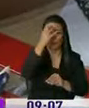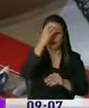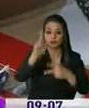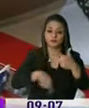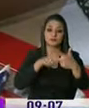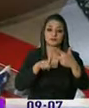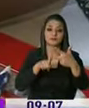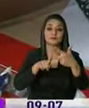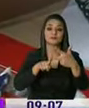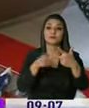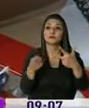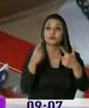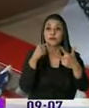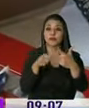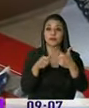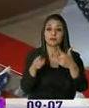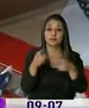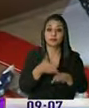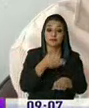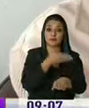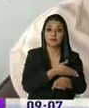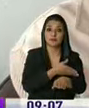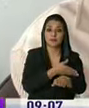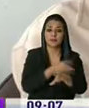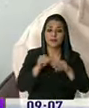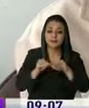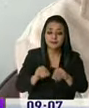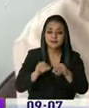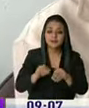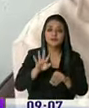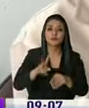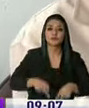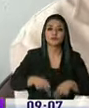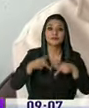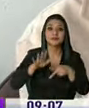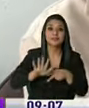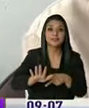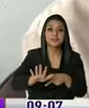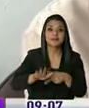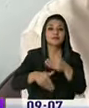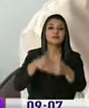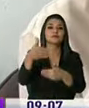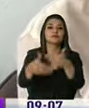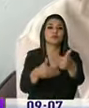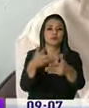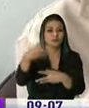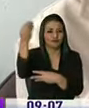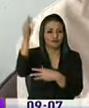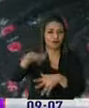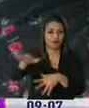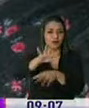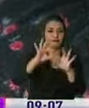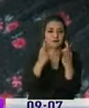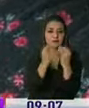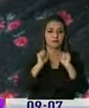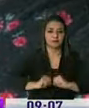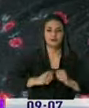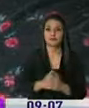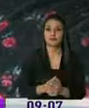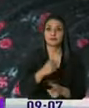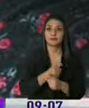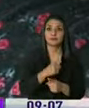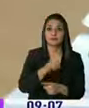es que una preparación práctica a su vida más tarde en su familia. Por ello, su